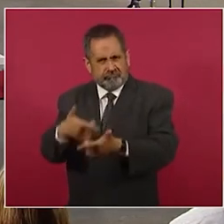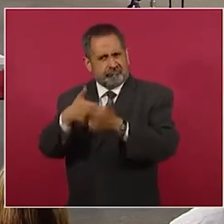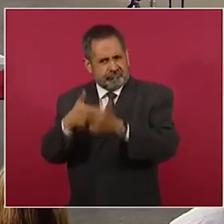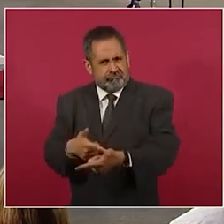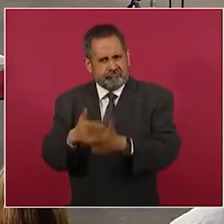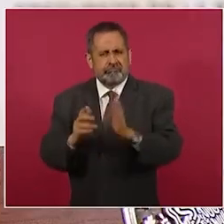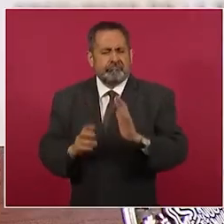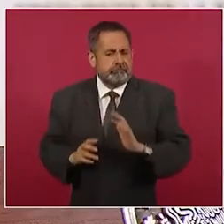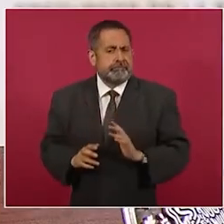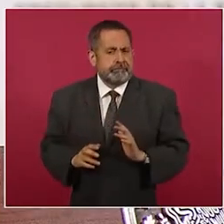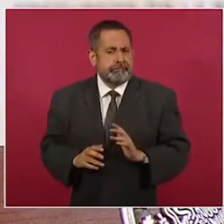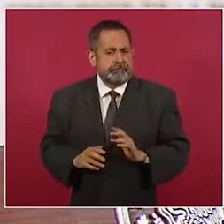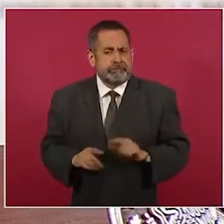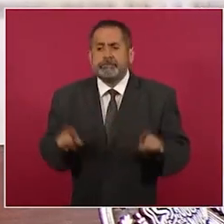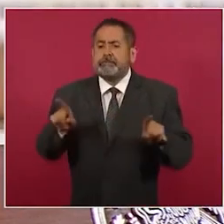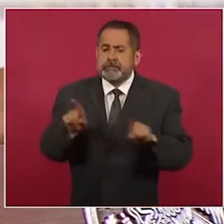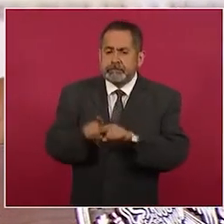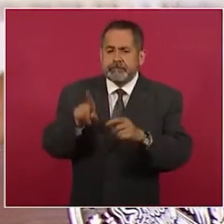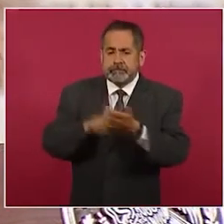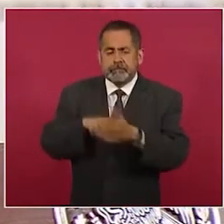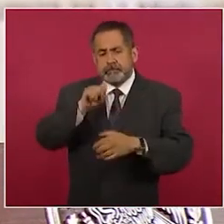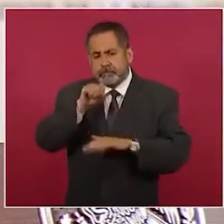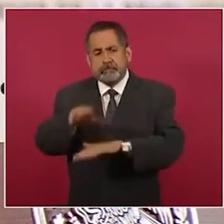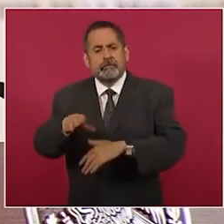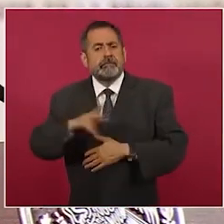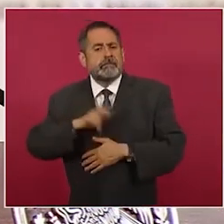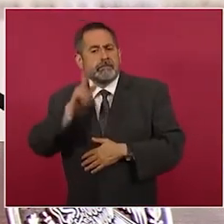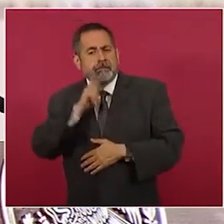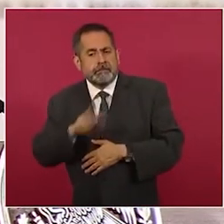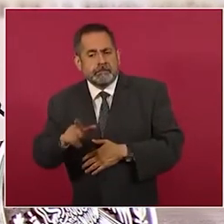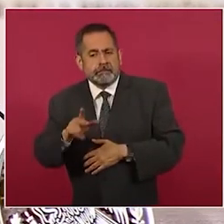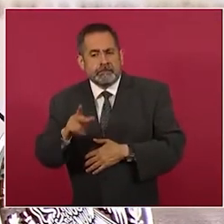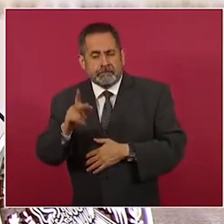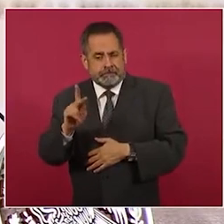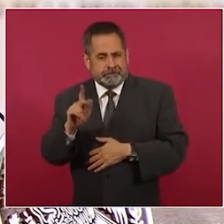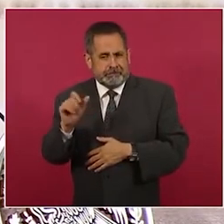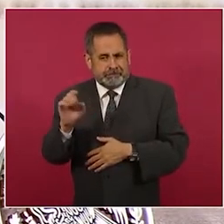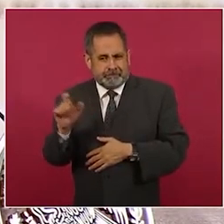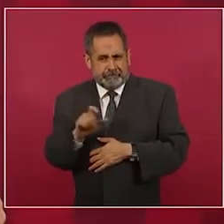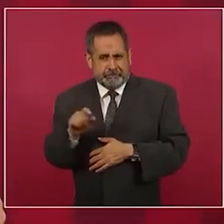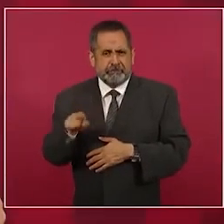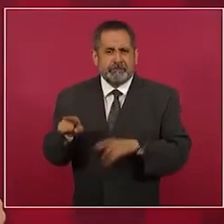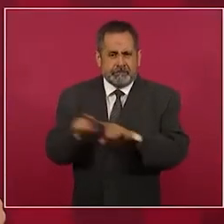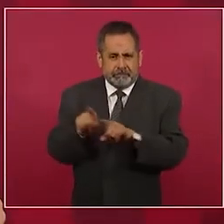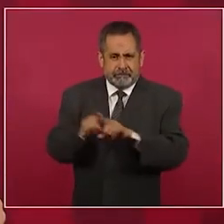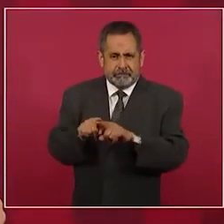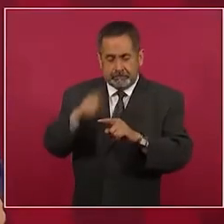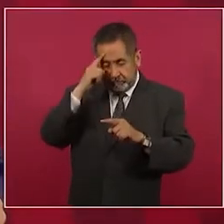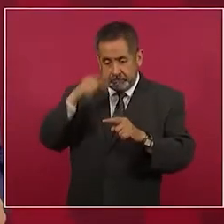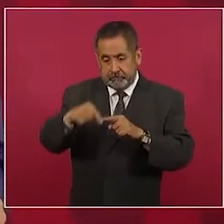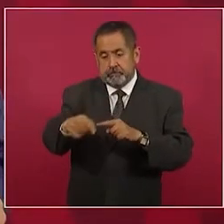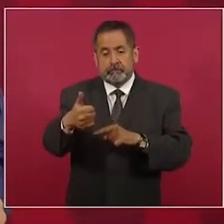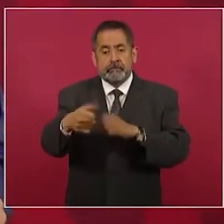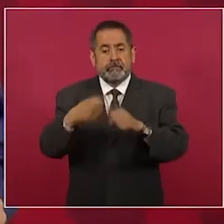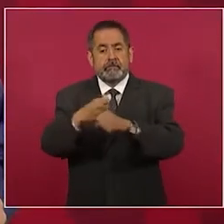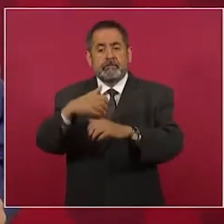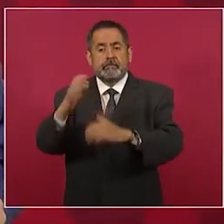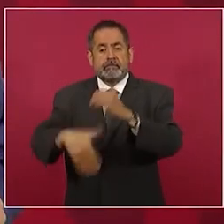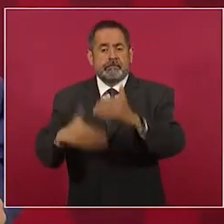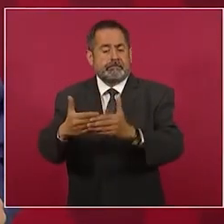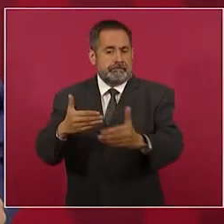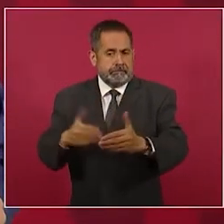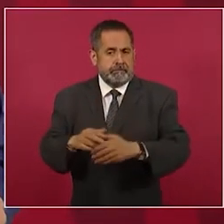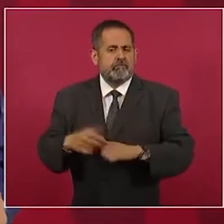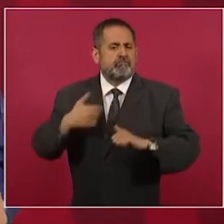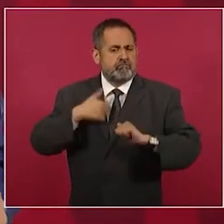Y lo mismo en el caso del petróleo, para cuando termine el sexenio. Yo hice un